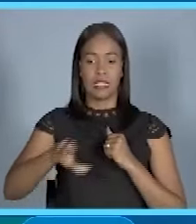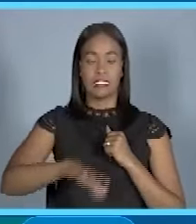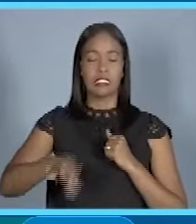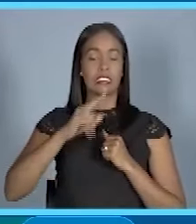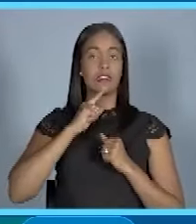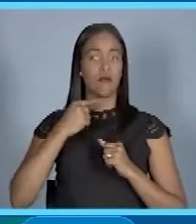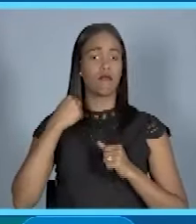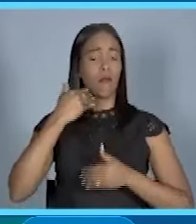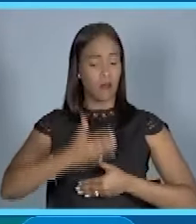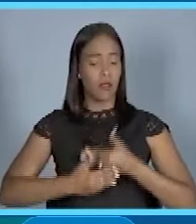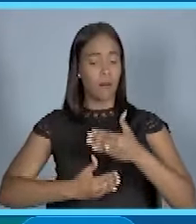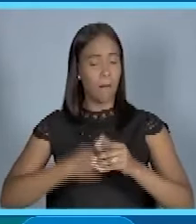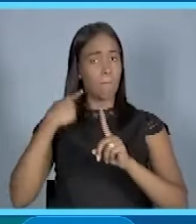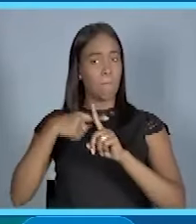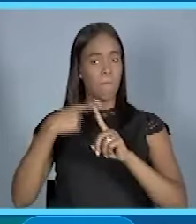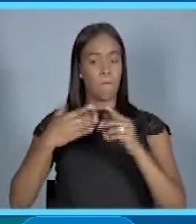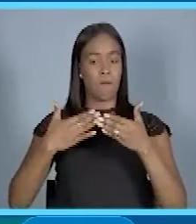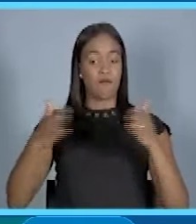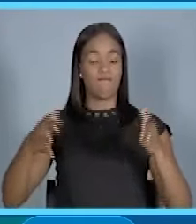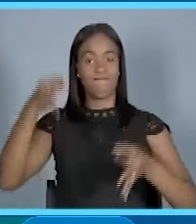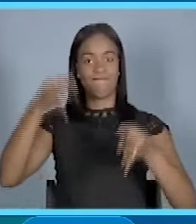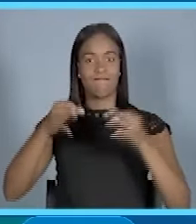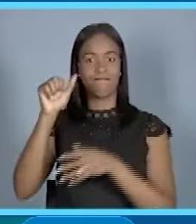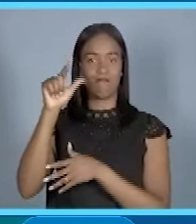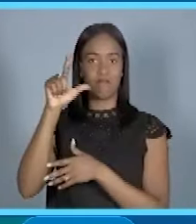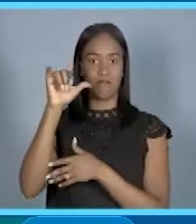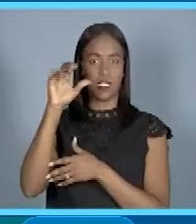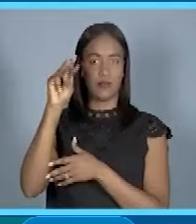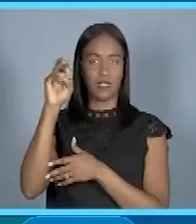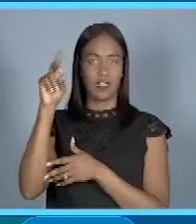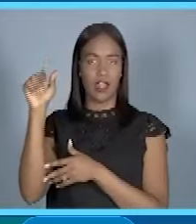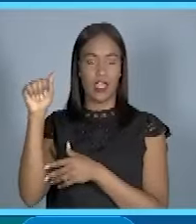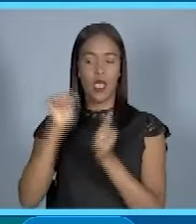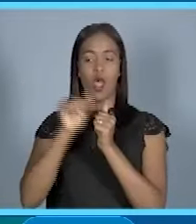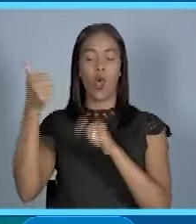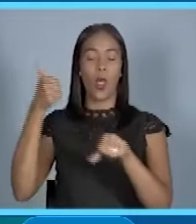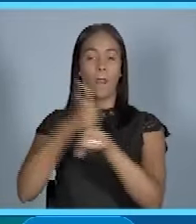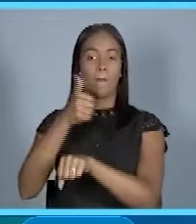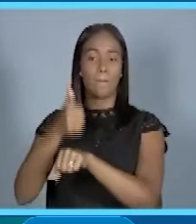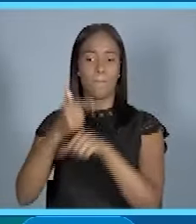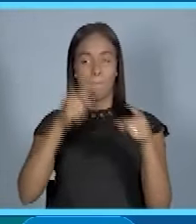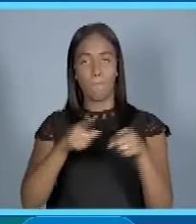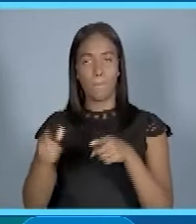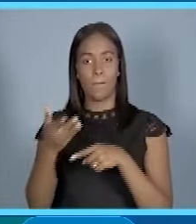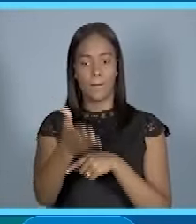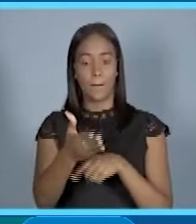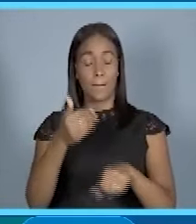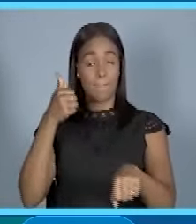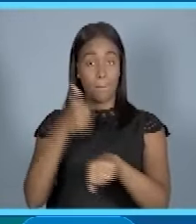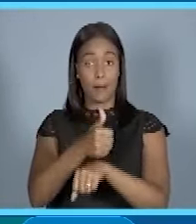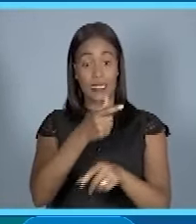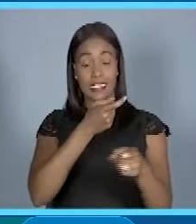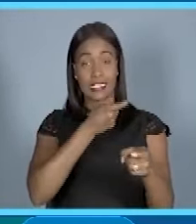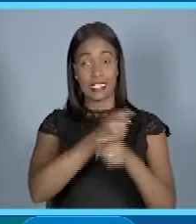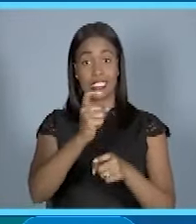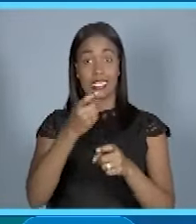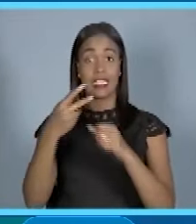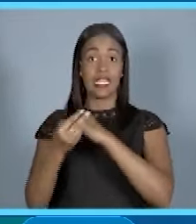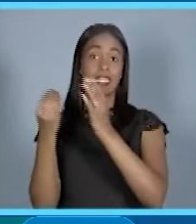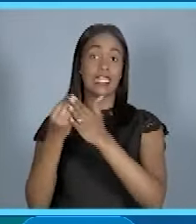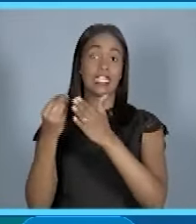paso positivo la apertura a juicio de fondo a Alexis Medina y demás imputados del caso Antipulpo, acusados de estafa al